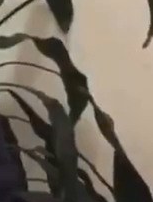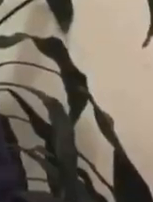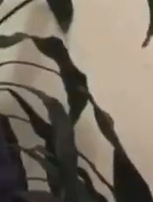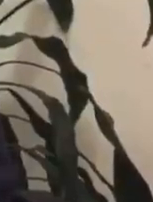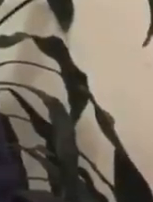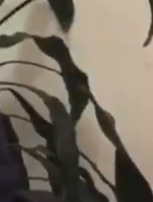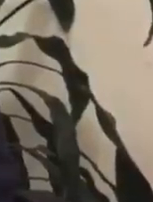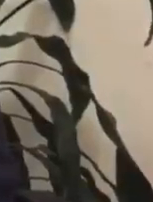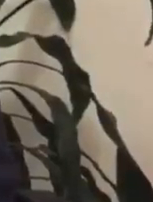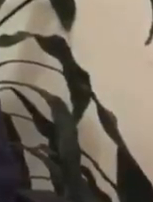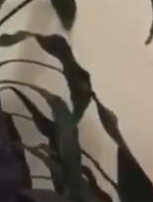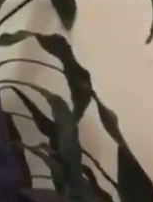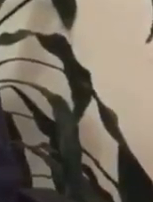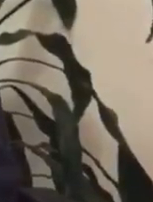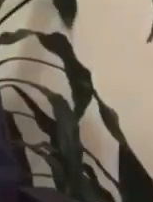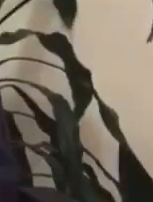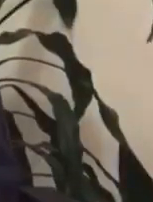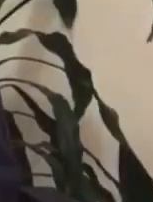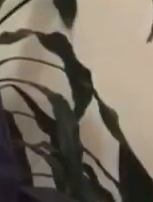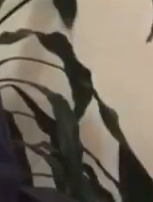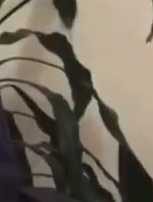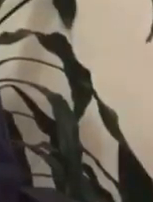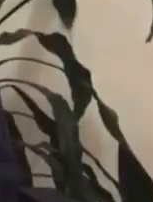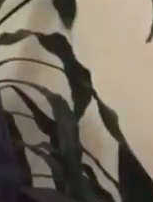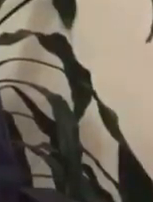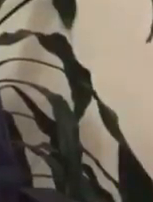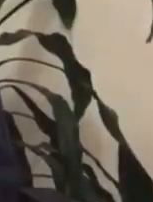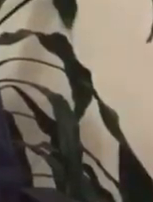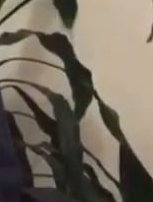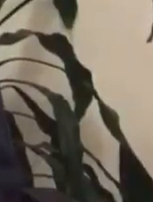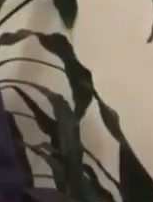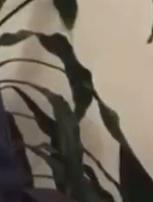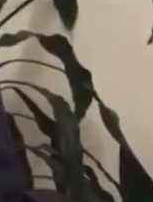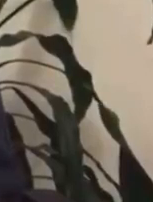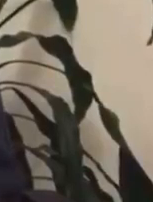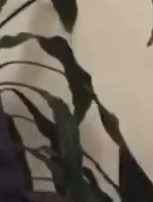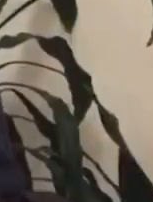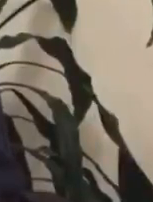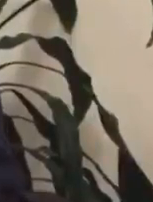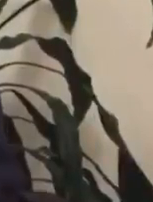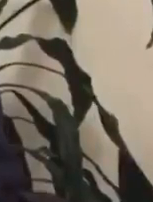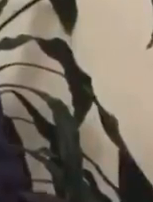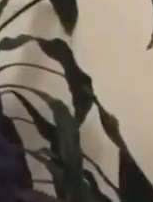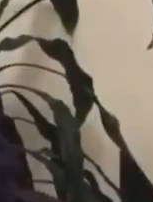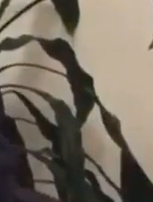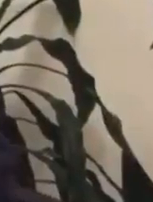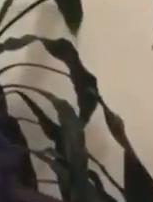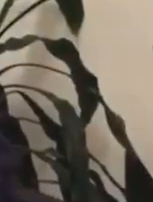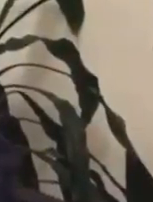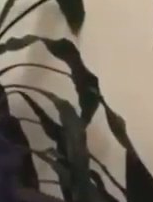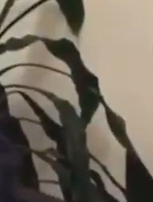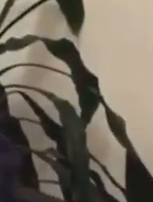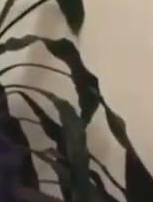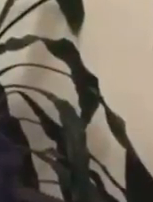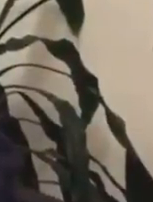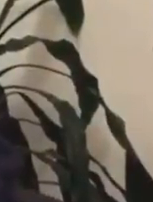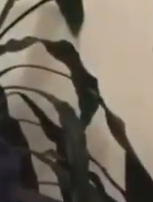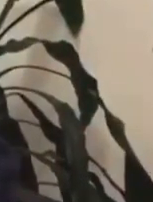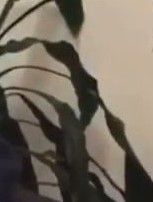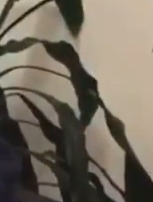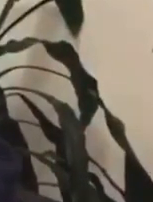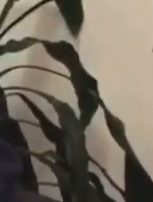lo entendieron muchos ciudadanos, 2.500.000 ciudadanos, que yo llamo cariñosamente los olovinos, que